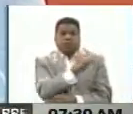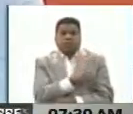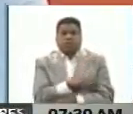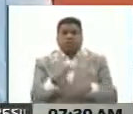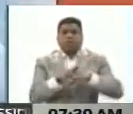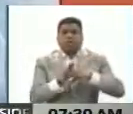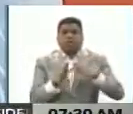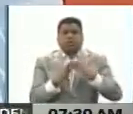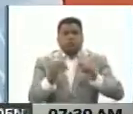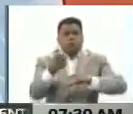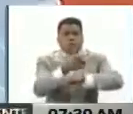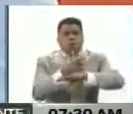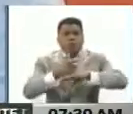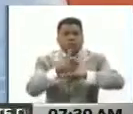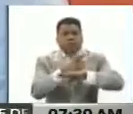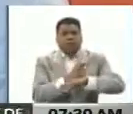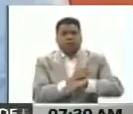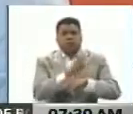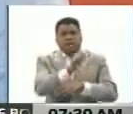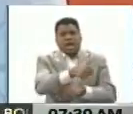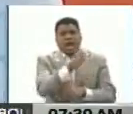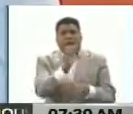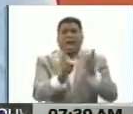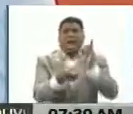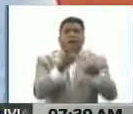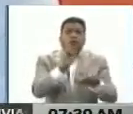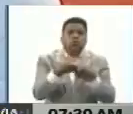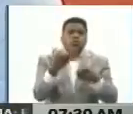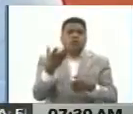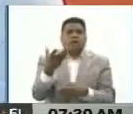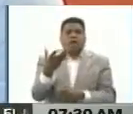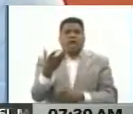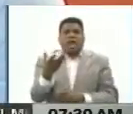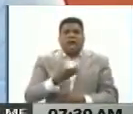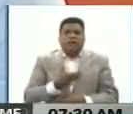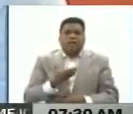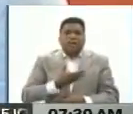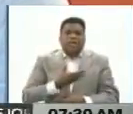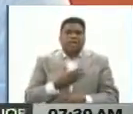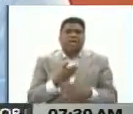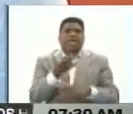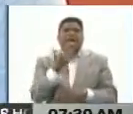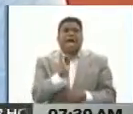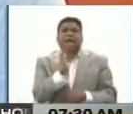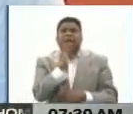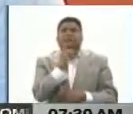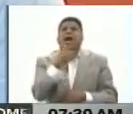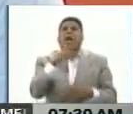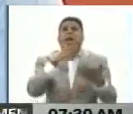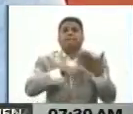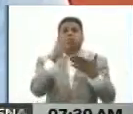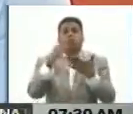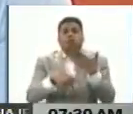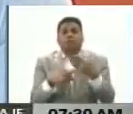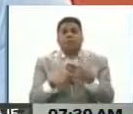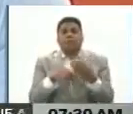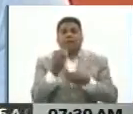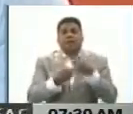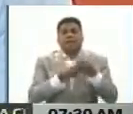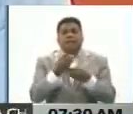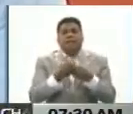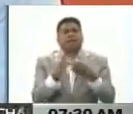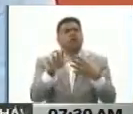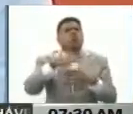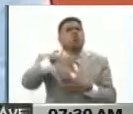gobernaciones, de algunas alcaldías que tengan una programación cultural sostenida, para hacer un inventario de infraestructuras